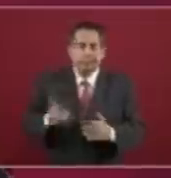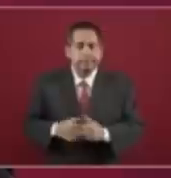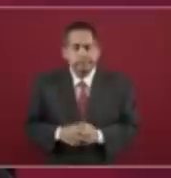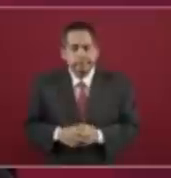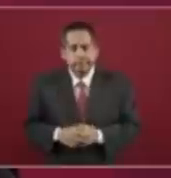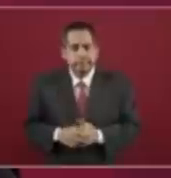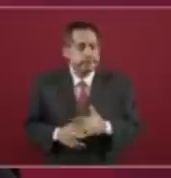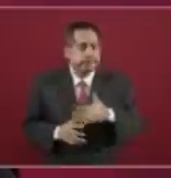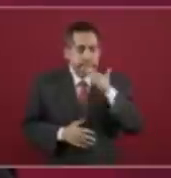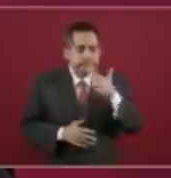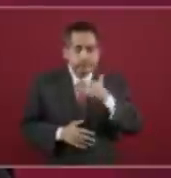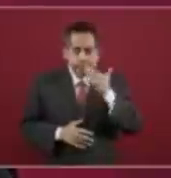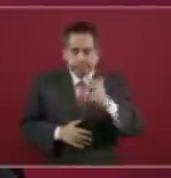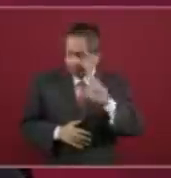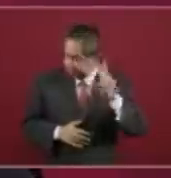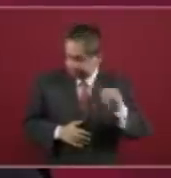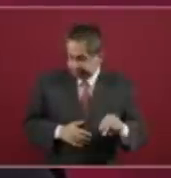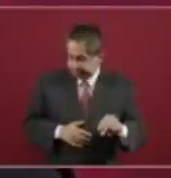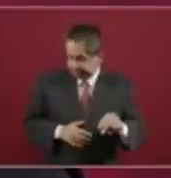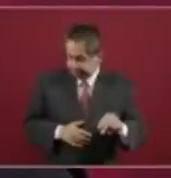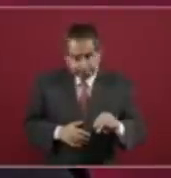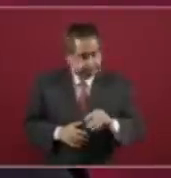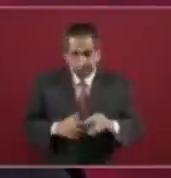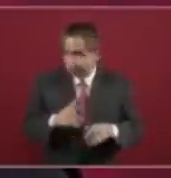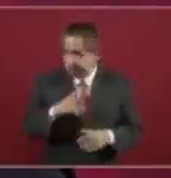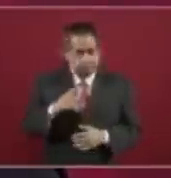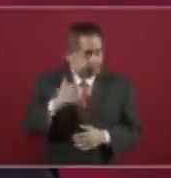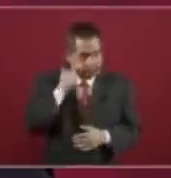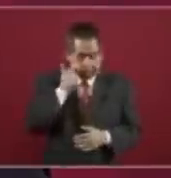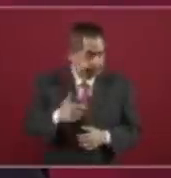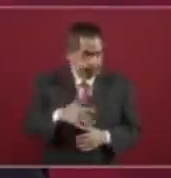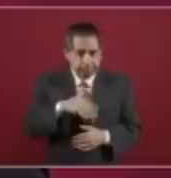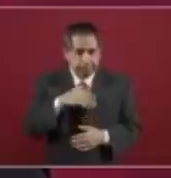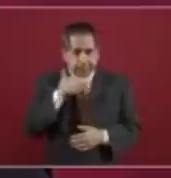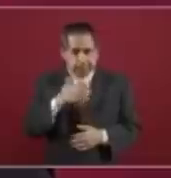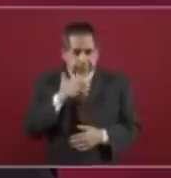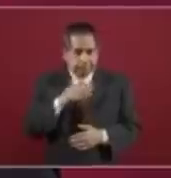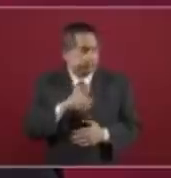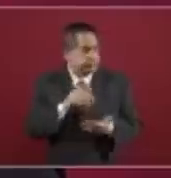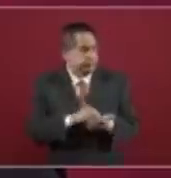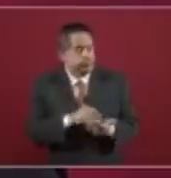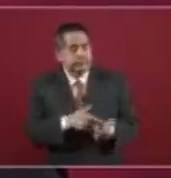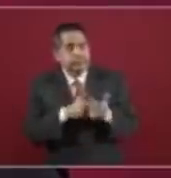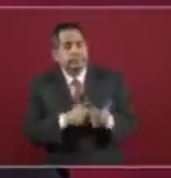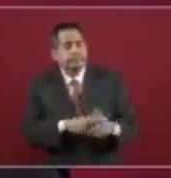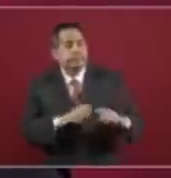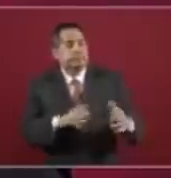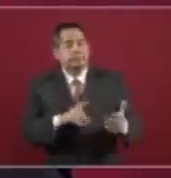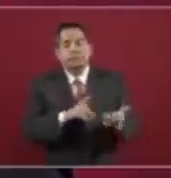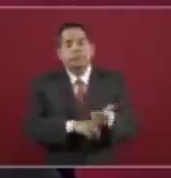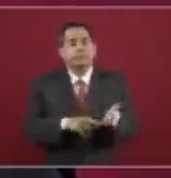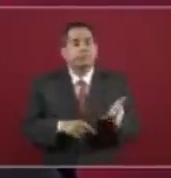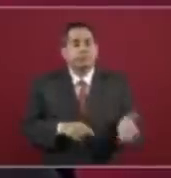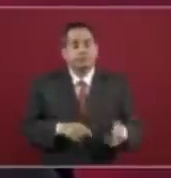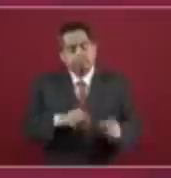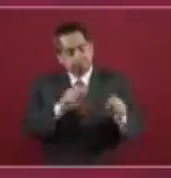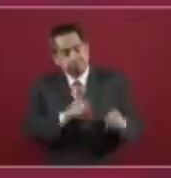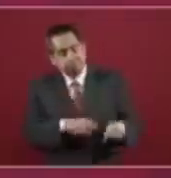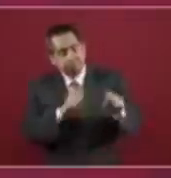la corrupción, no queremos que continúe lo